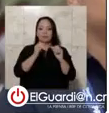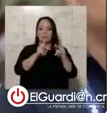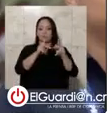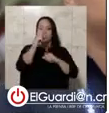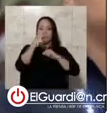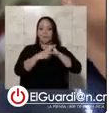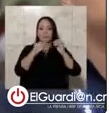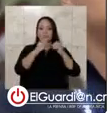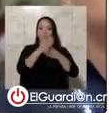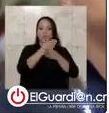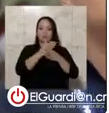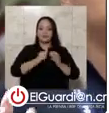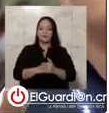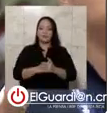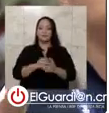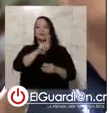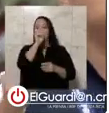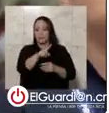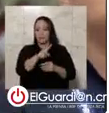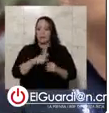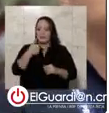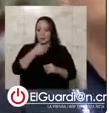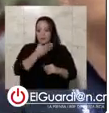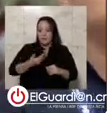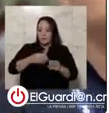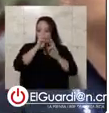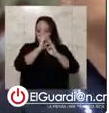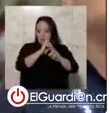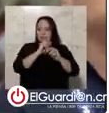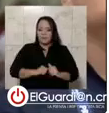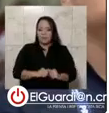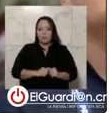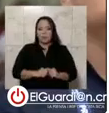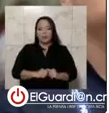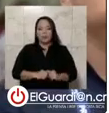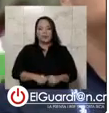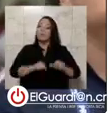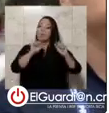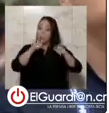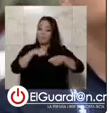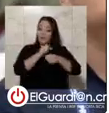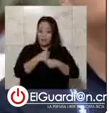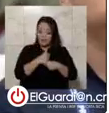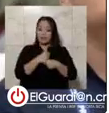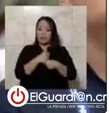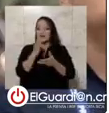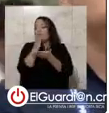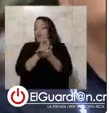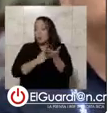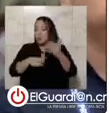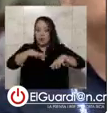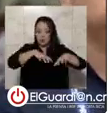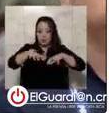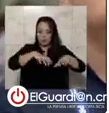una vez más compartir. Consultarle, señor presidente, con todo respeto, si se puede realizar alguna